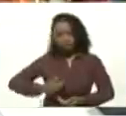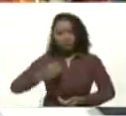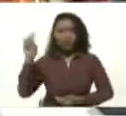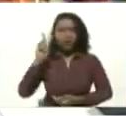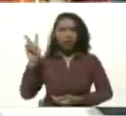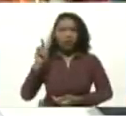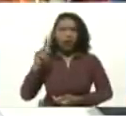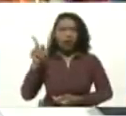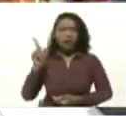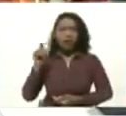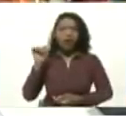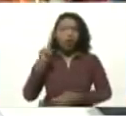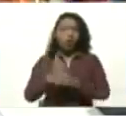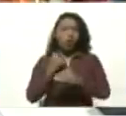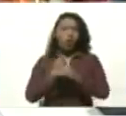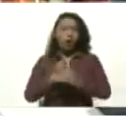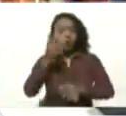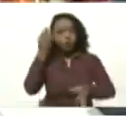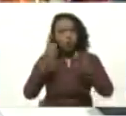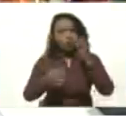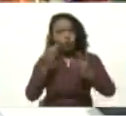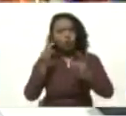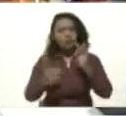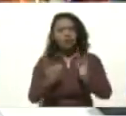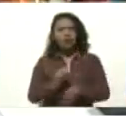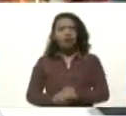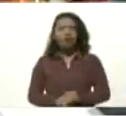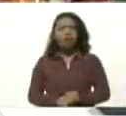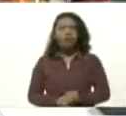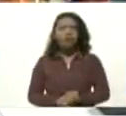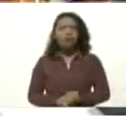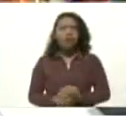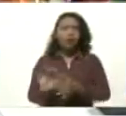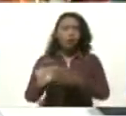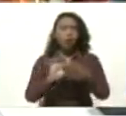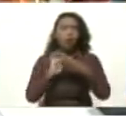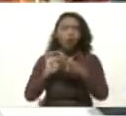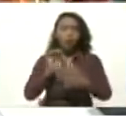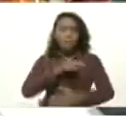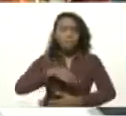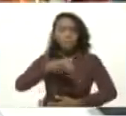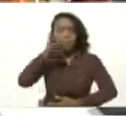que el ser venezolano es un ser justo. Unirnos en ese espíritu.